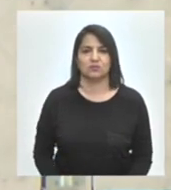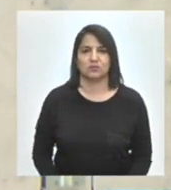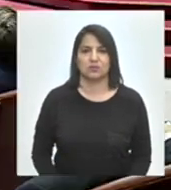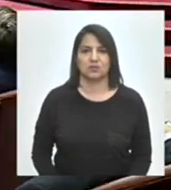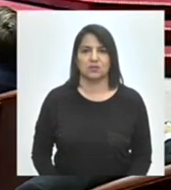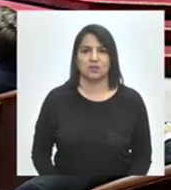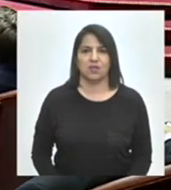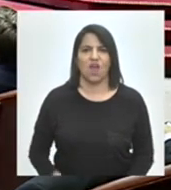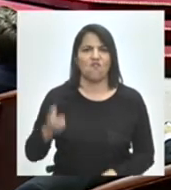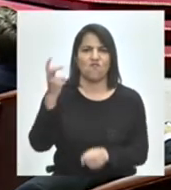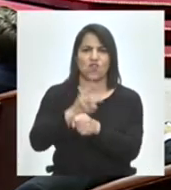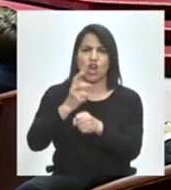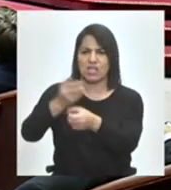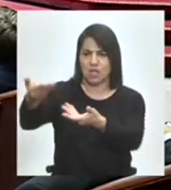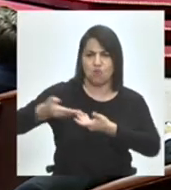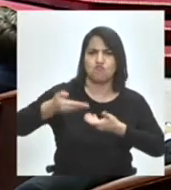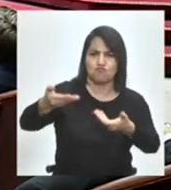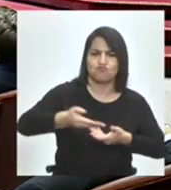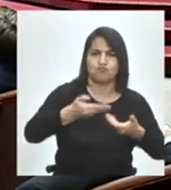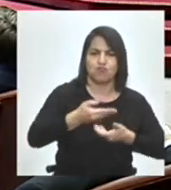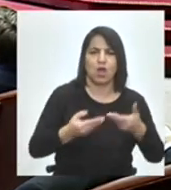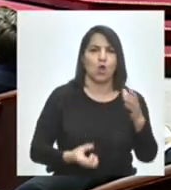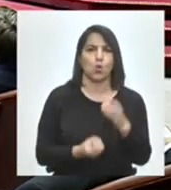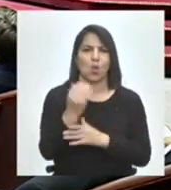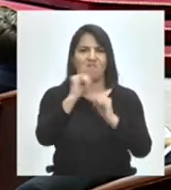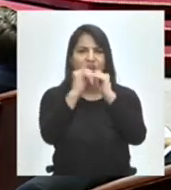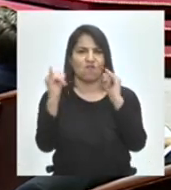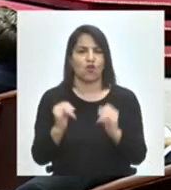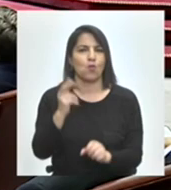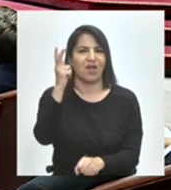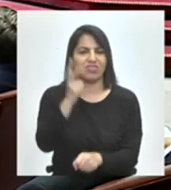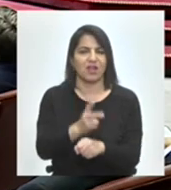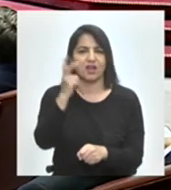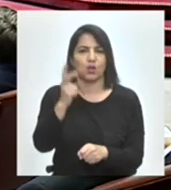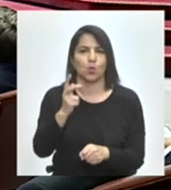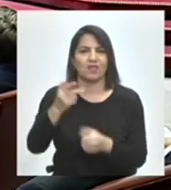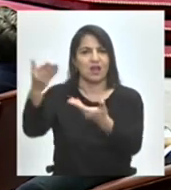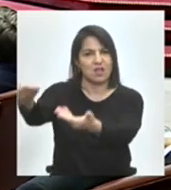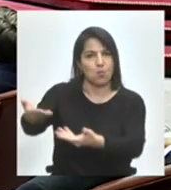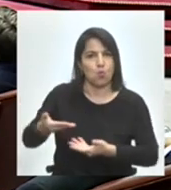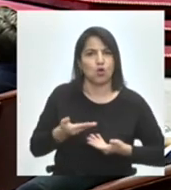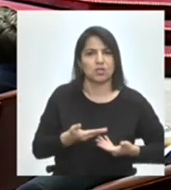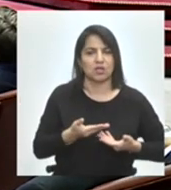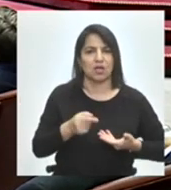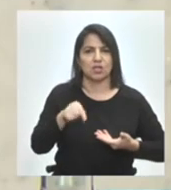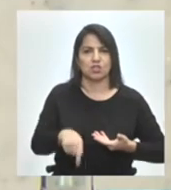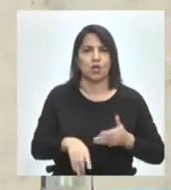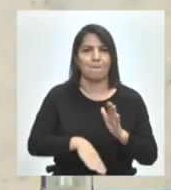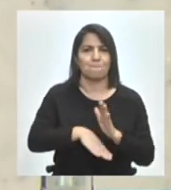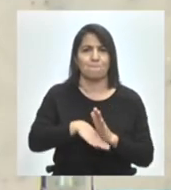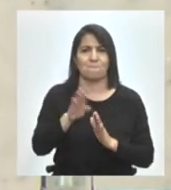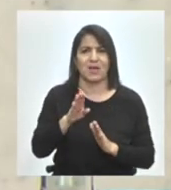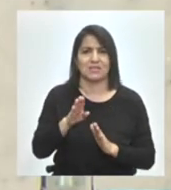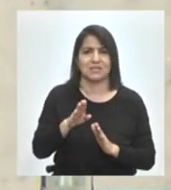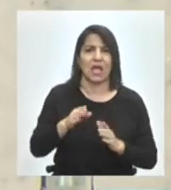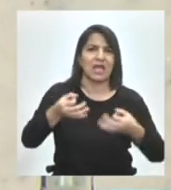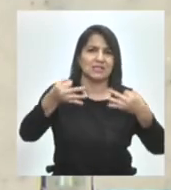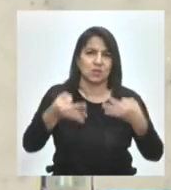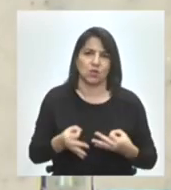de la violencia, la importación de nuevas formas delictuales y la importación de mayor inseguridad en nuestro país.